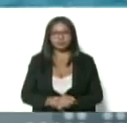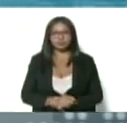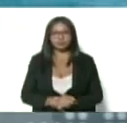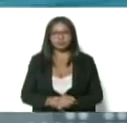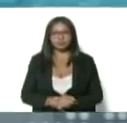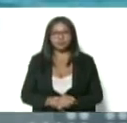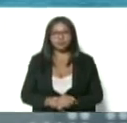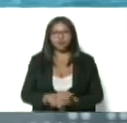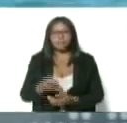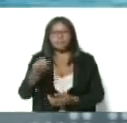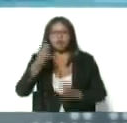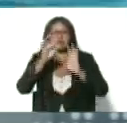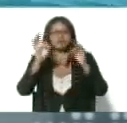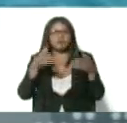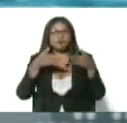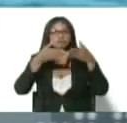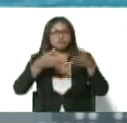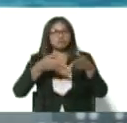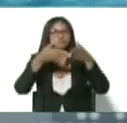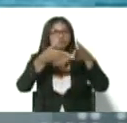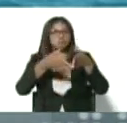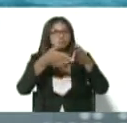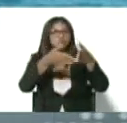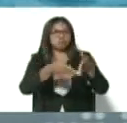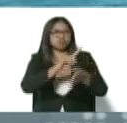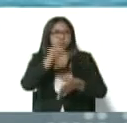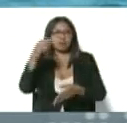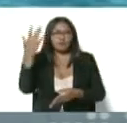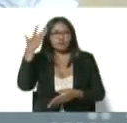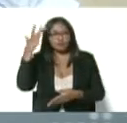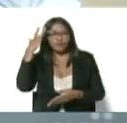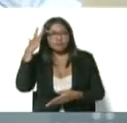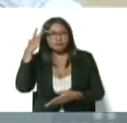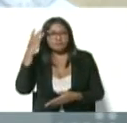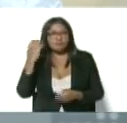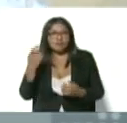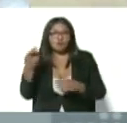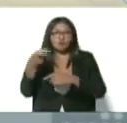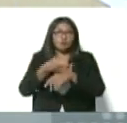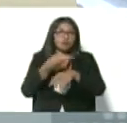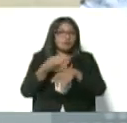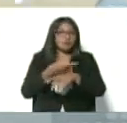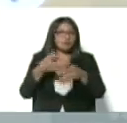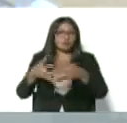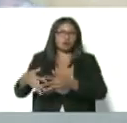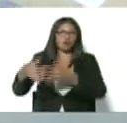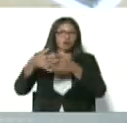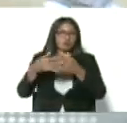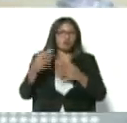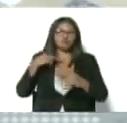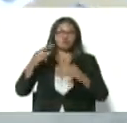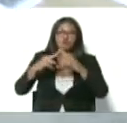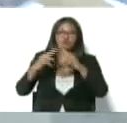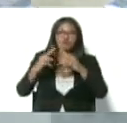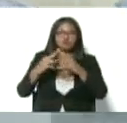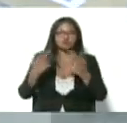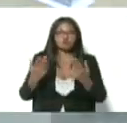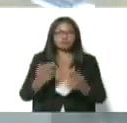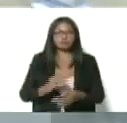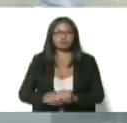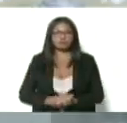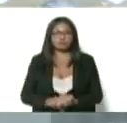el pacífico colombiano eso lo sabe muy bien el gobierno de eeuu el comando sur